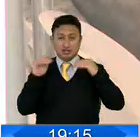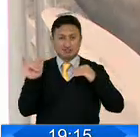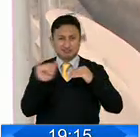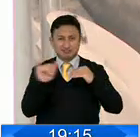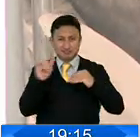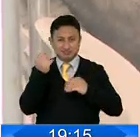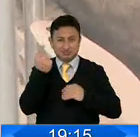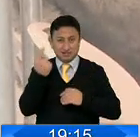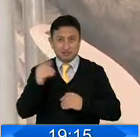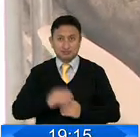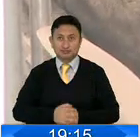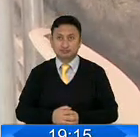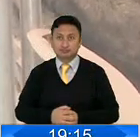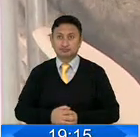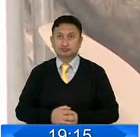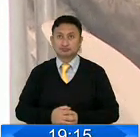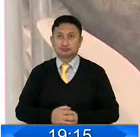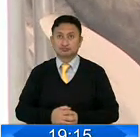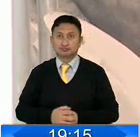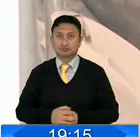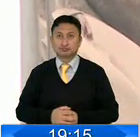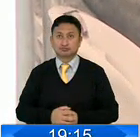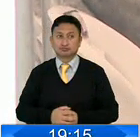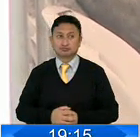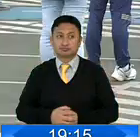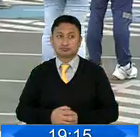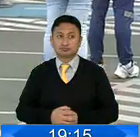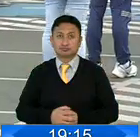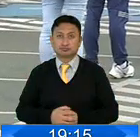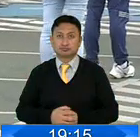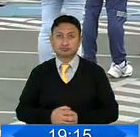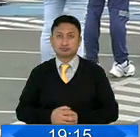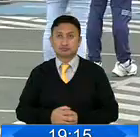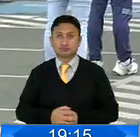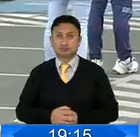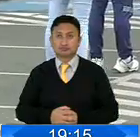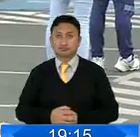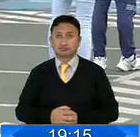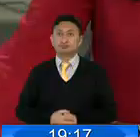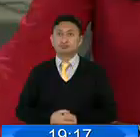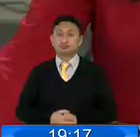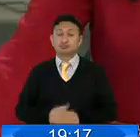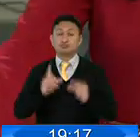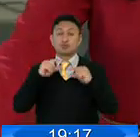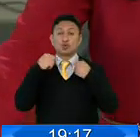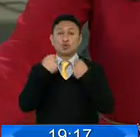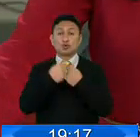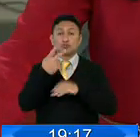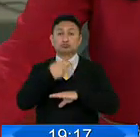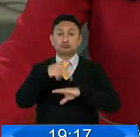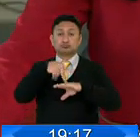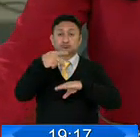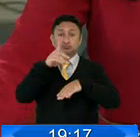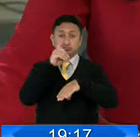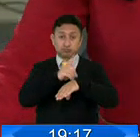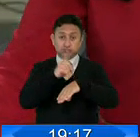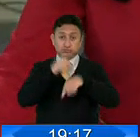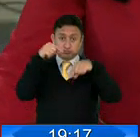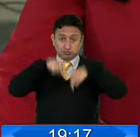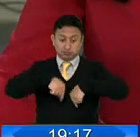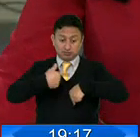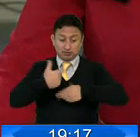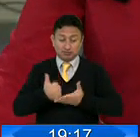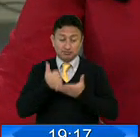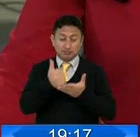17.924 positivos para COVID. Informó Priscila Cadena. Grupo de profesionales de la salud que